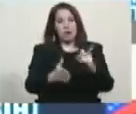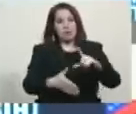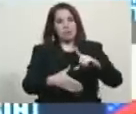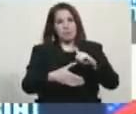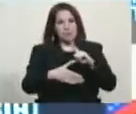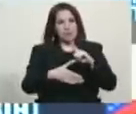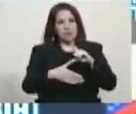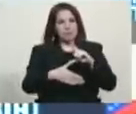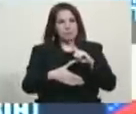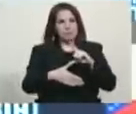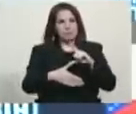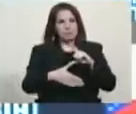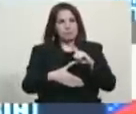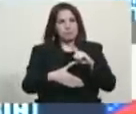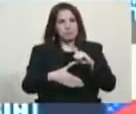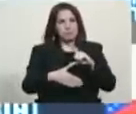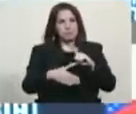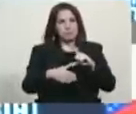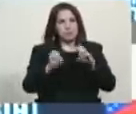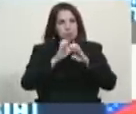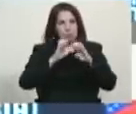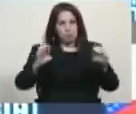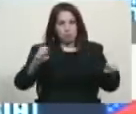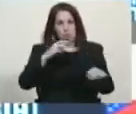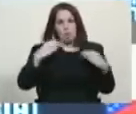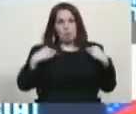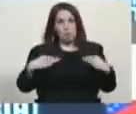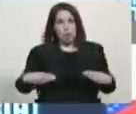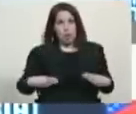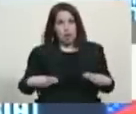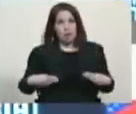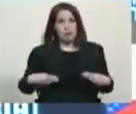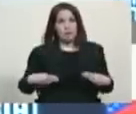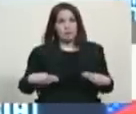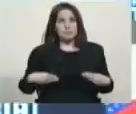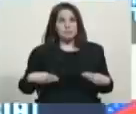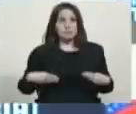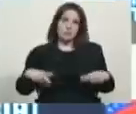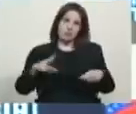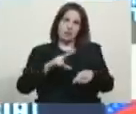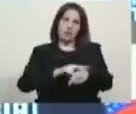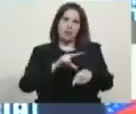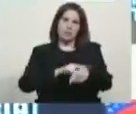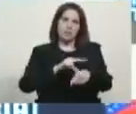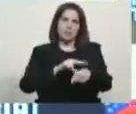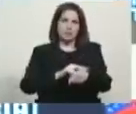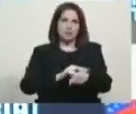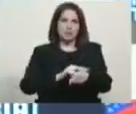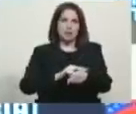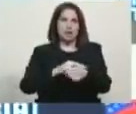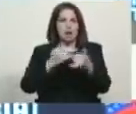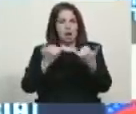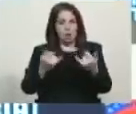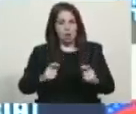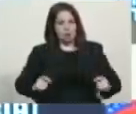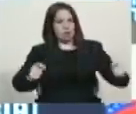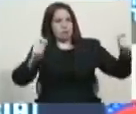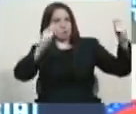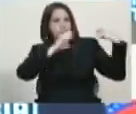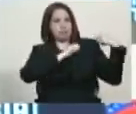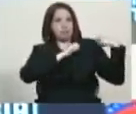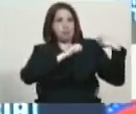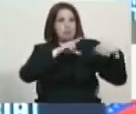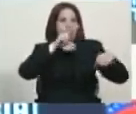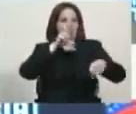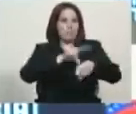de Educación Moral y de Medicina Integral. Quedan ustedes investidos con los cargos